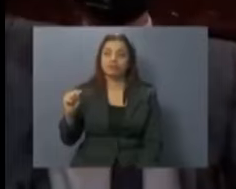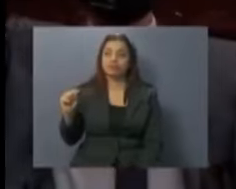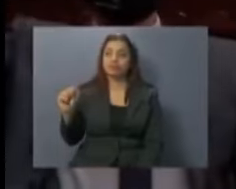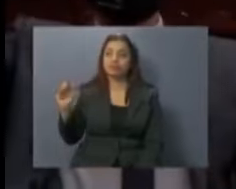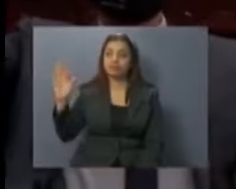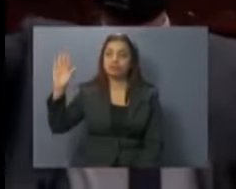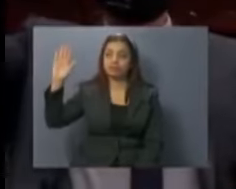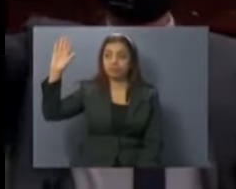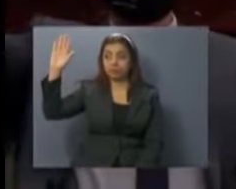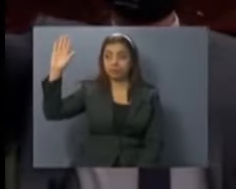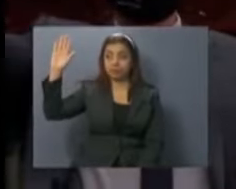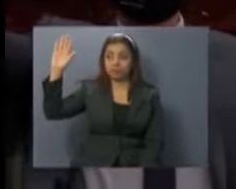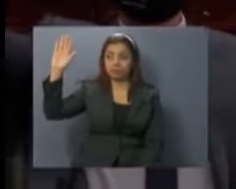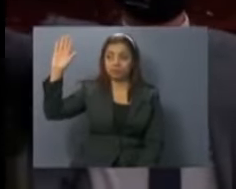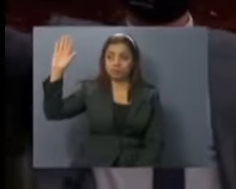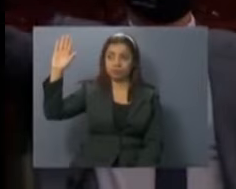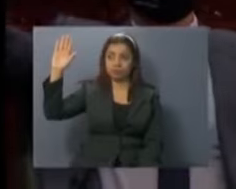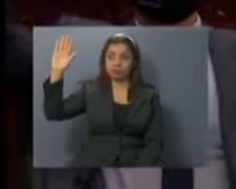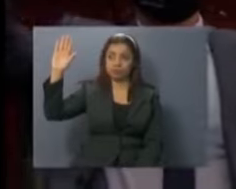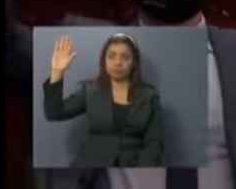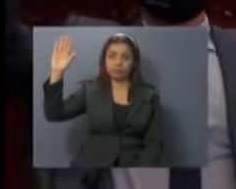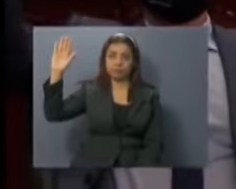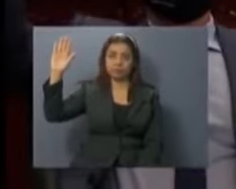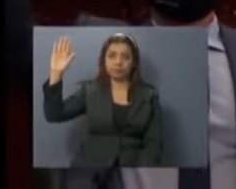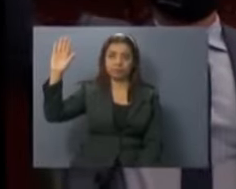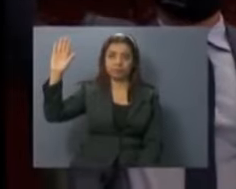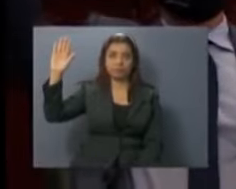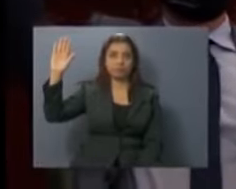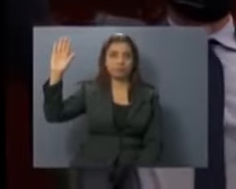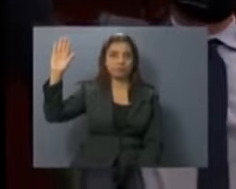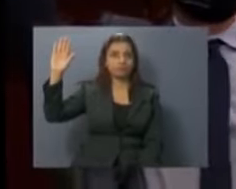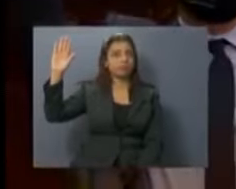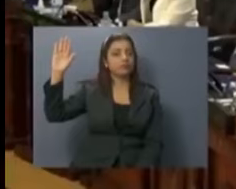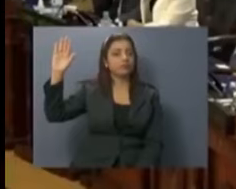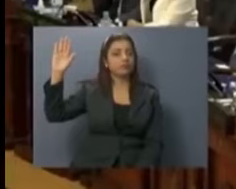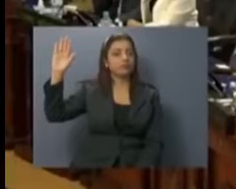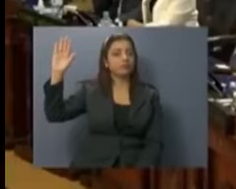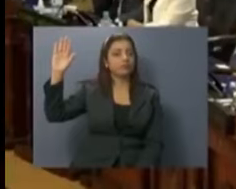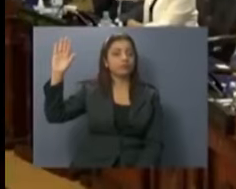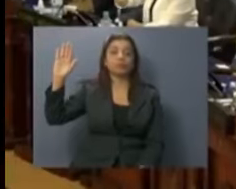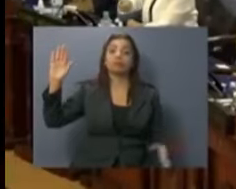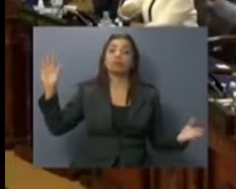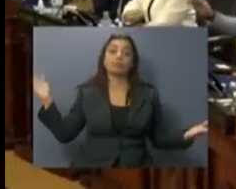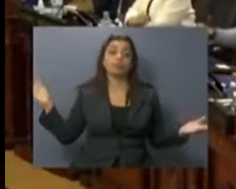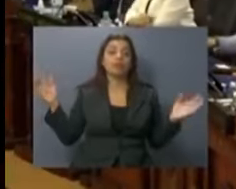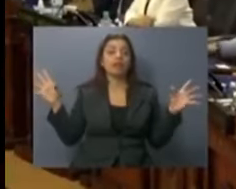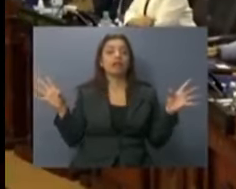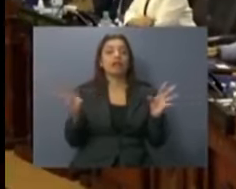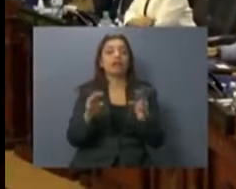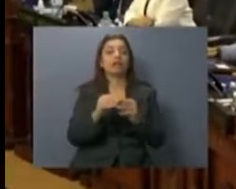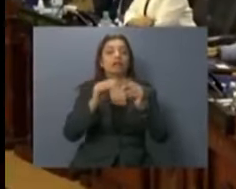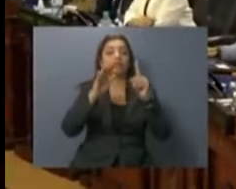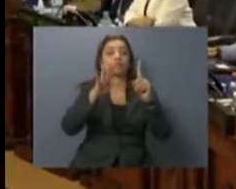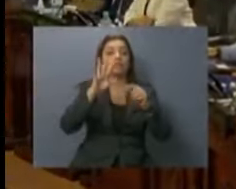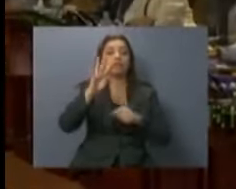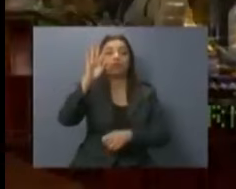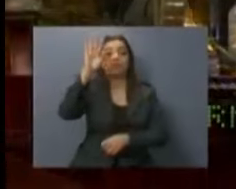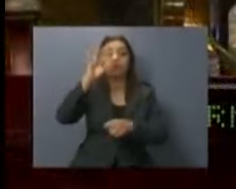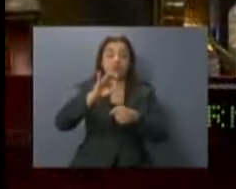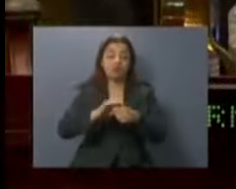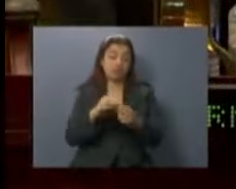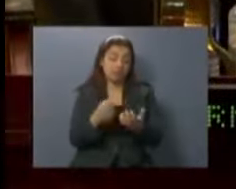de poderes y al estado democrático de derecho señalan que el artículo 3 de la carta democrática interamericana